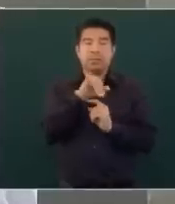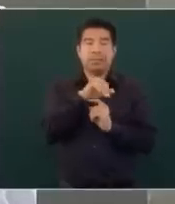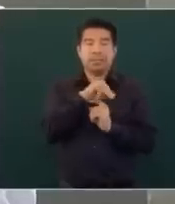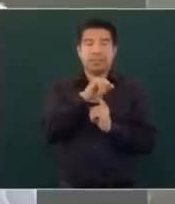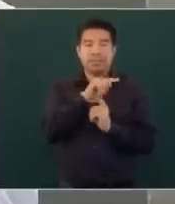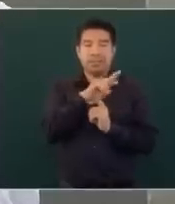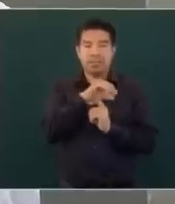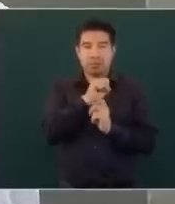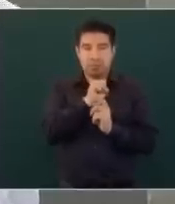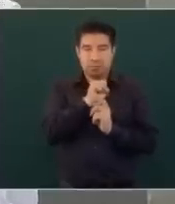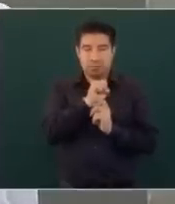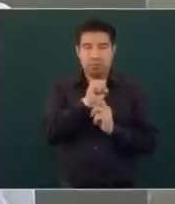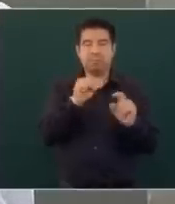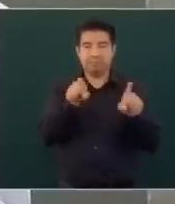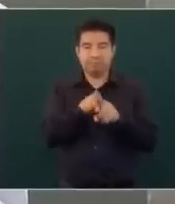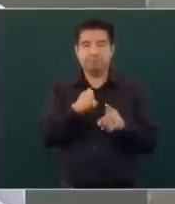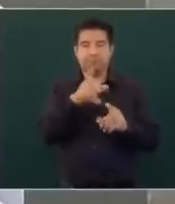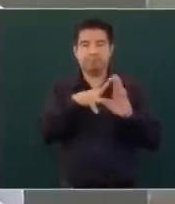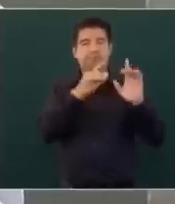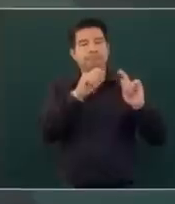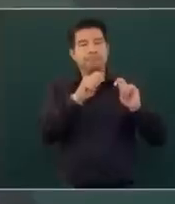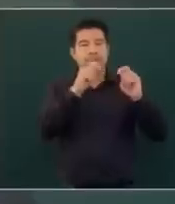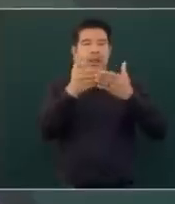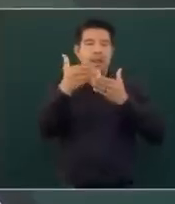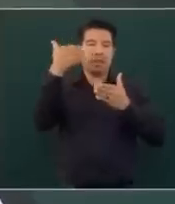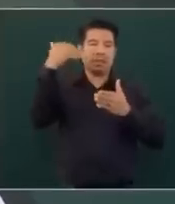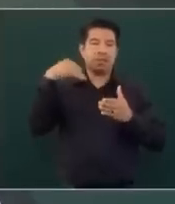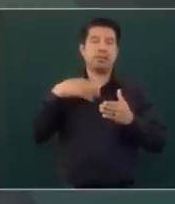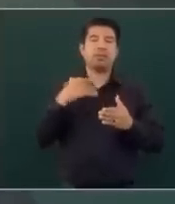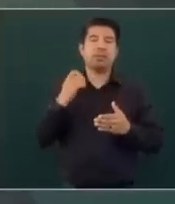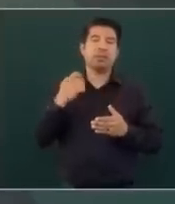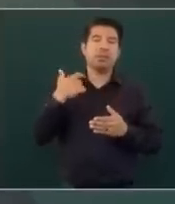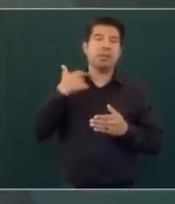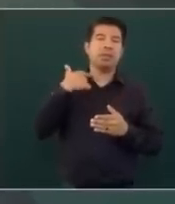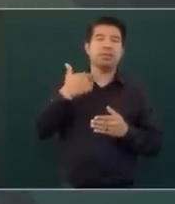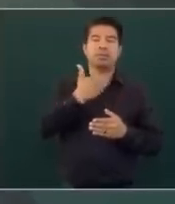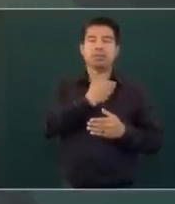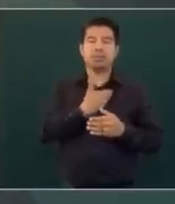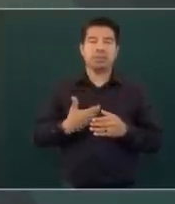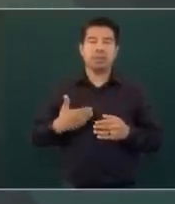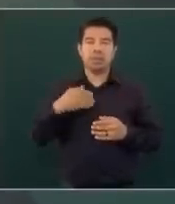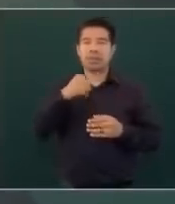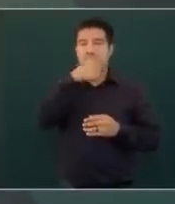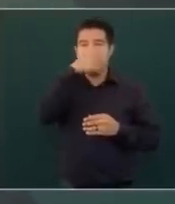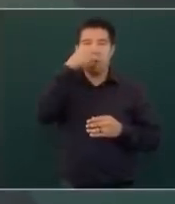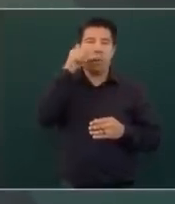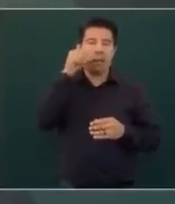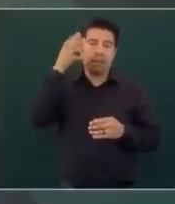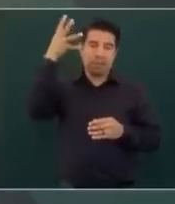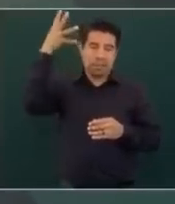como se hizo en la época del presidente Juárez,